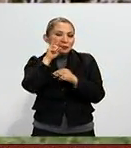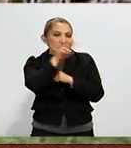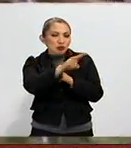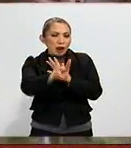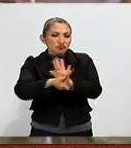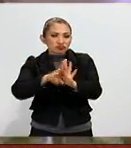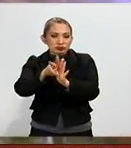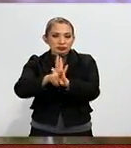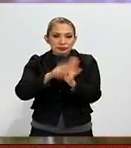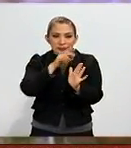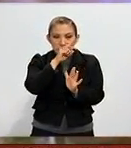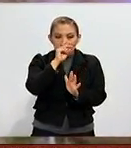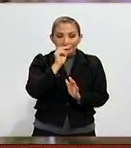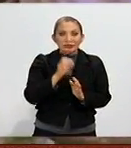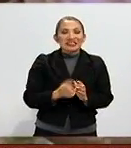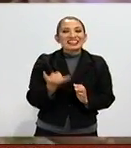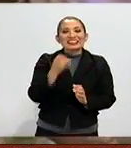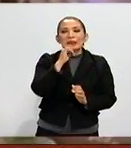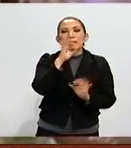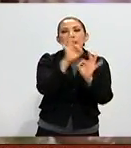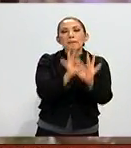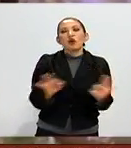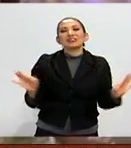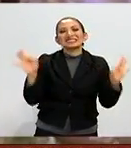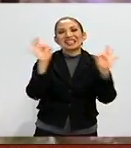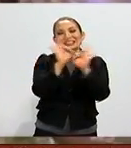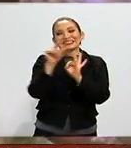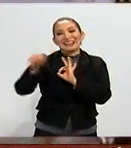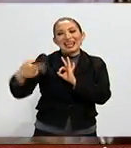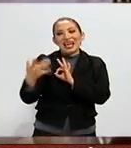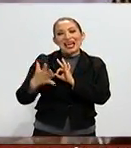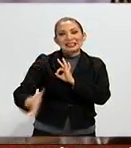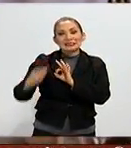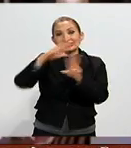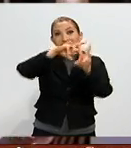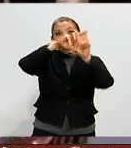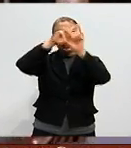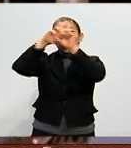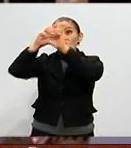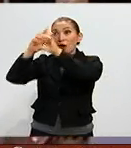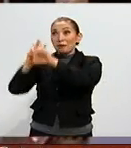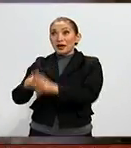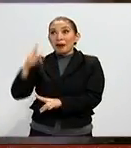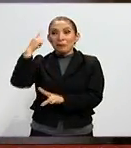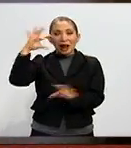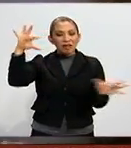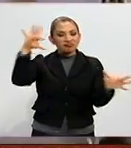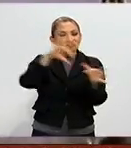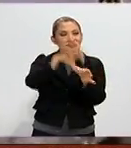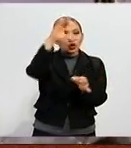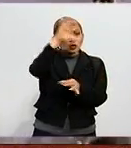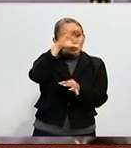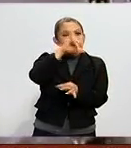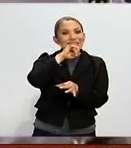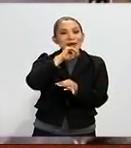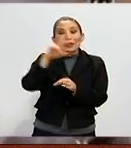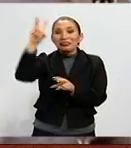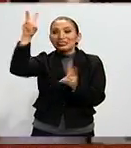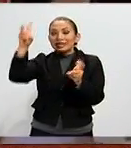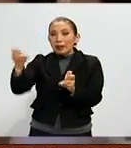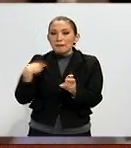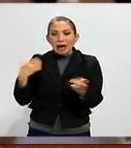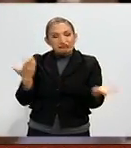también como la importancia que ha ganado la gastronomía en todo lo que es el tema cultural y también en el tema